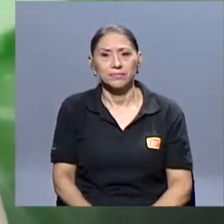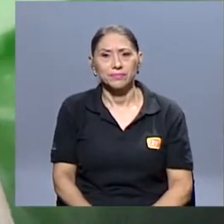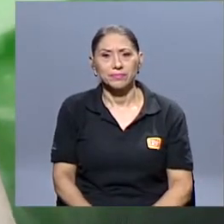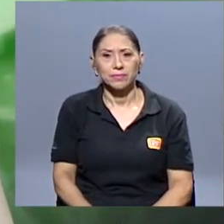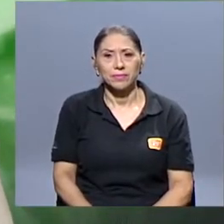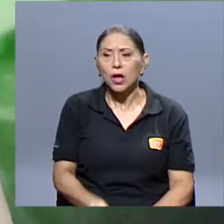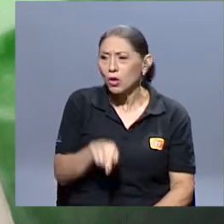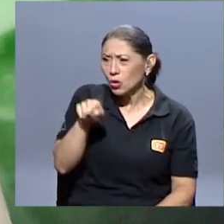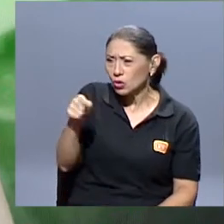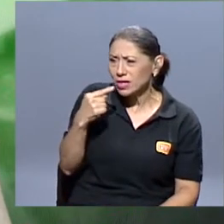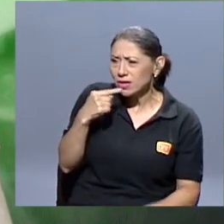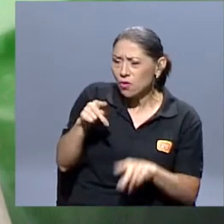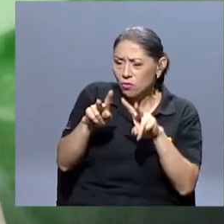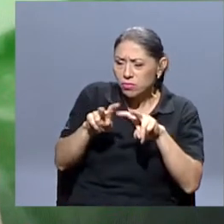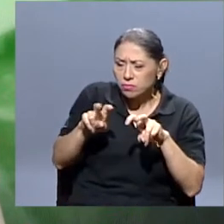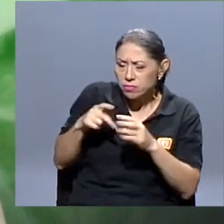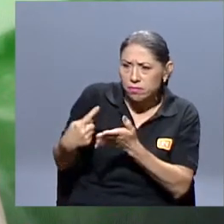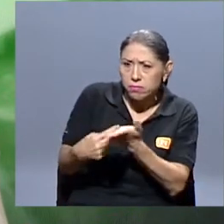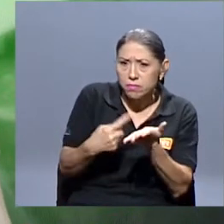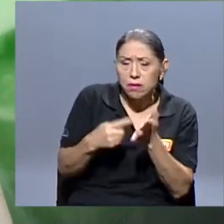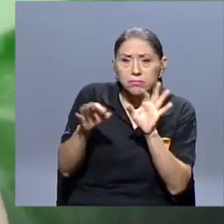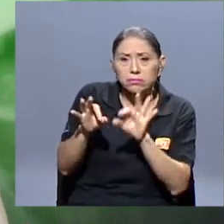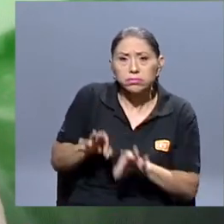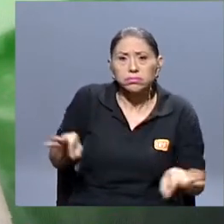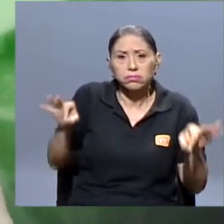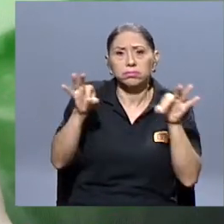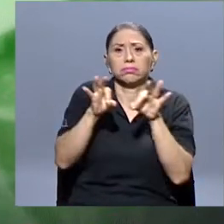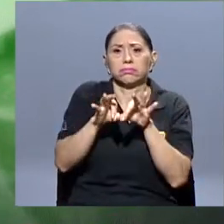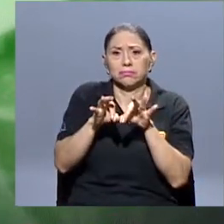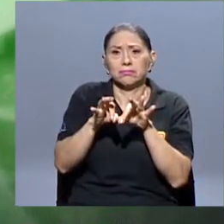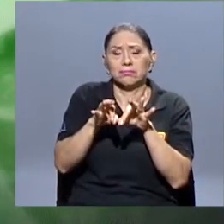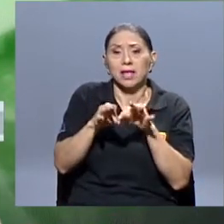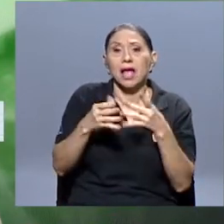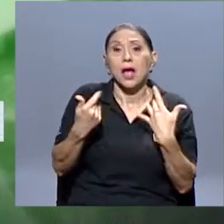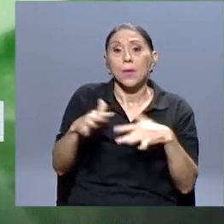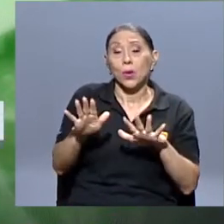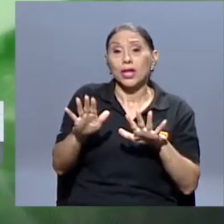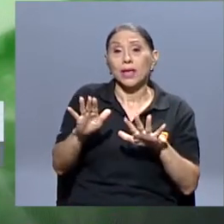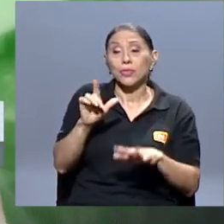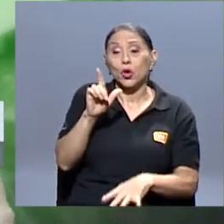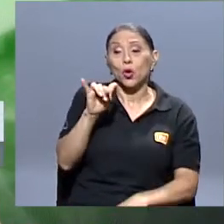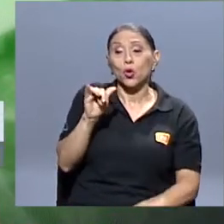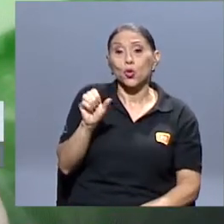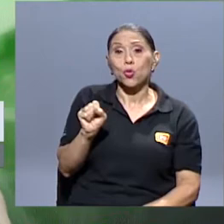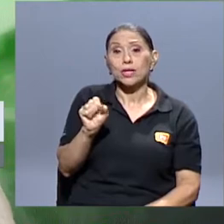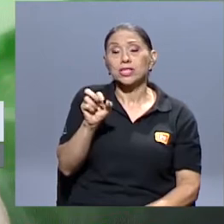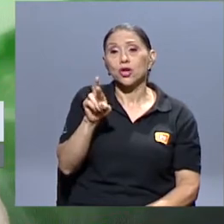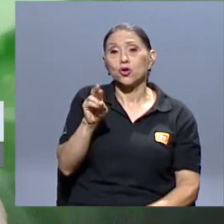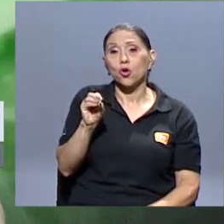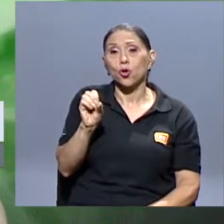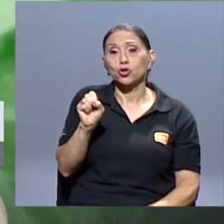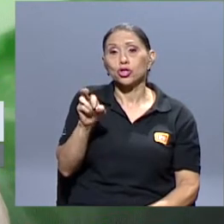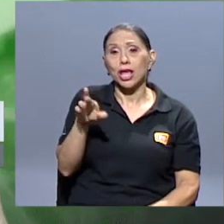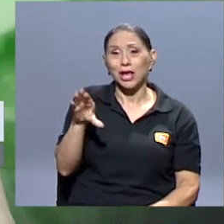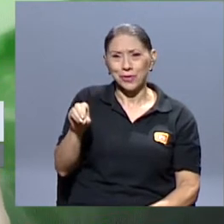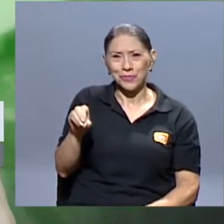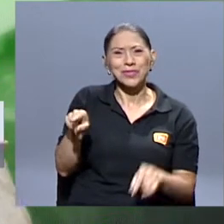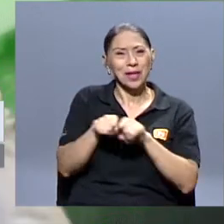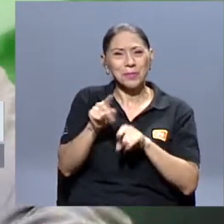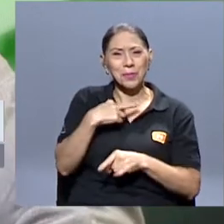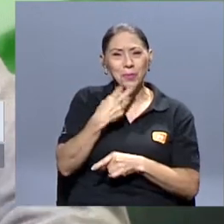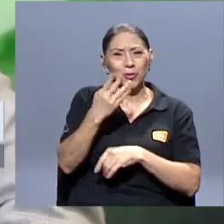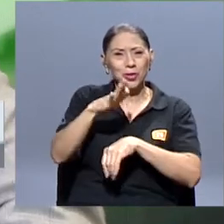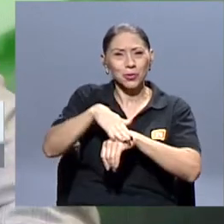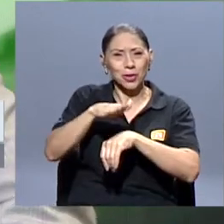Ese análisis que usted acaba de haber hecho me parece que es muy valioso, porque inclusive el artículo que publicaba don Luis, que es otra voz autorizada en